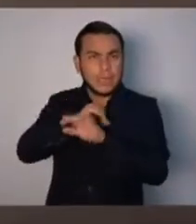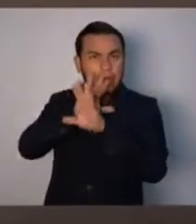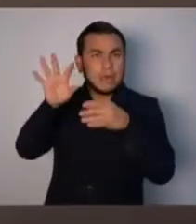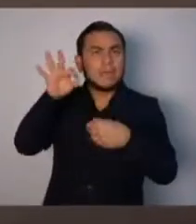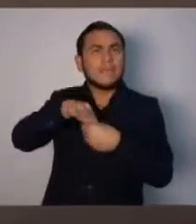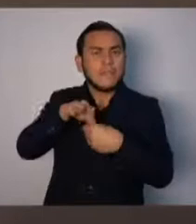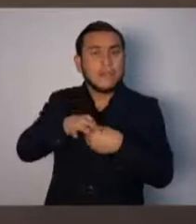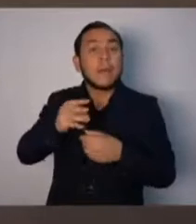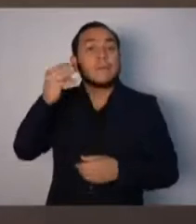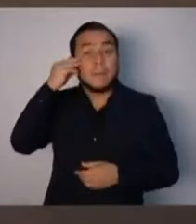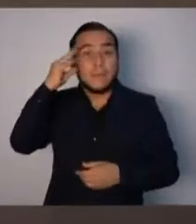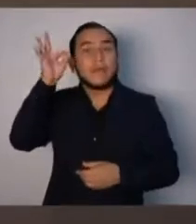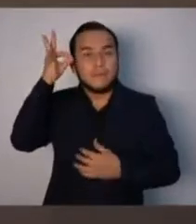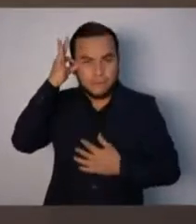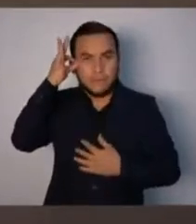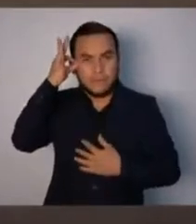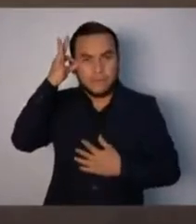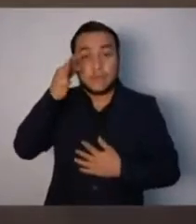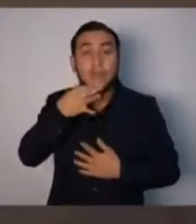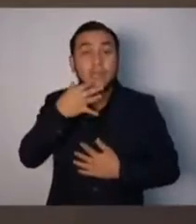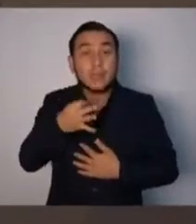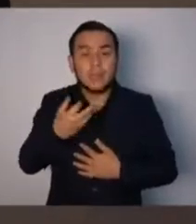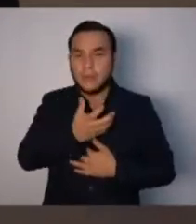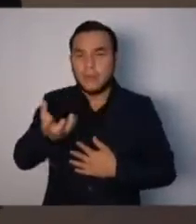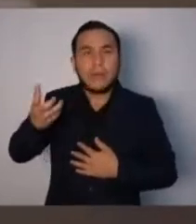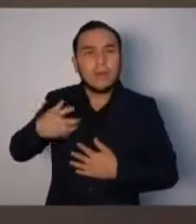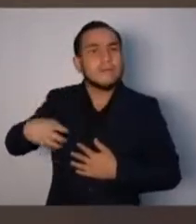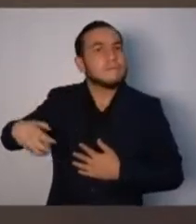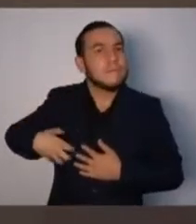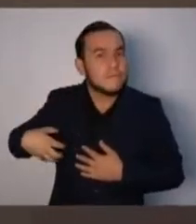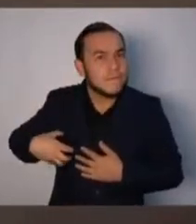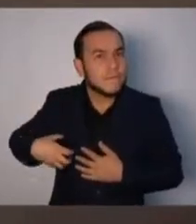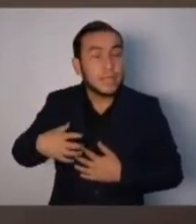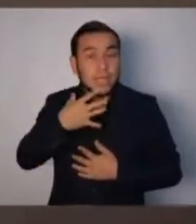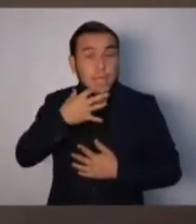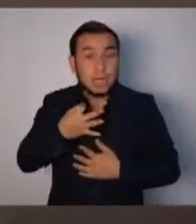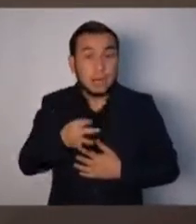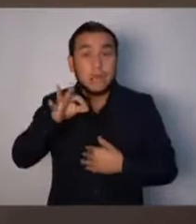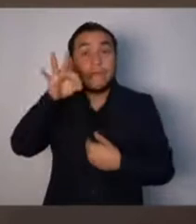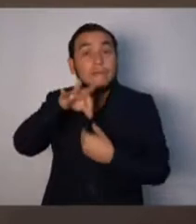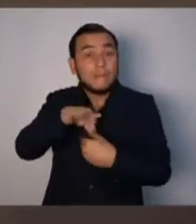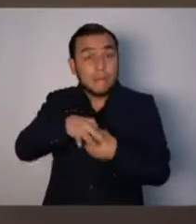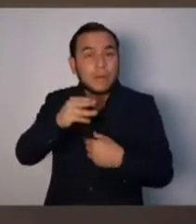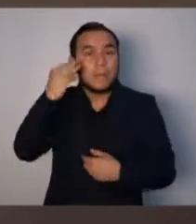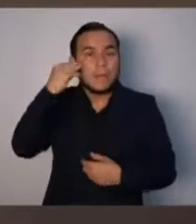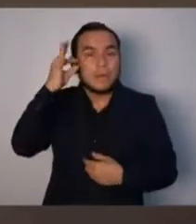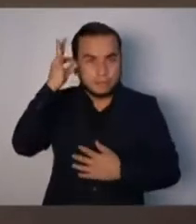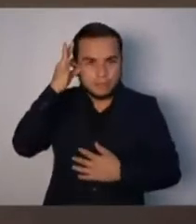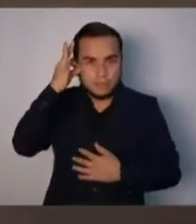por mauricio funes que nos engañó a todos pues menos que la mayoría de quien deber votado por mauricio funes también